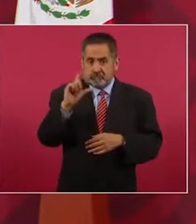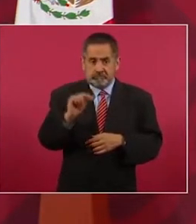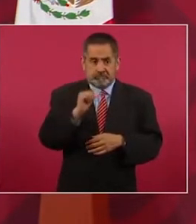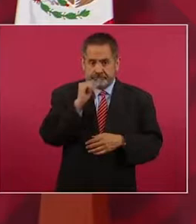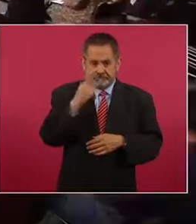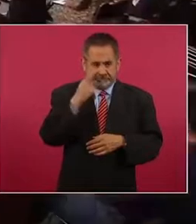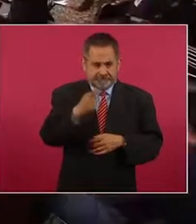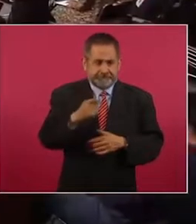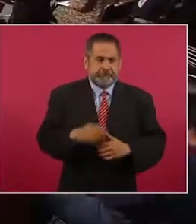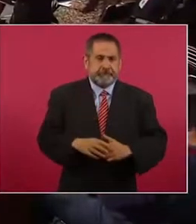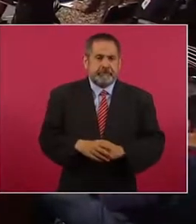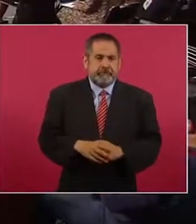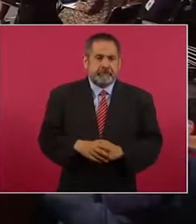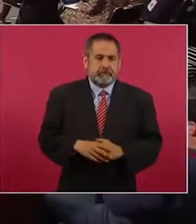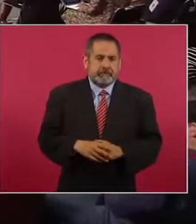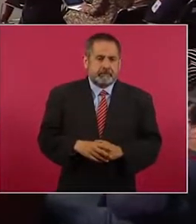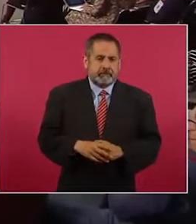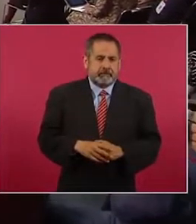ciudad.